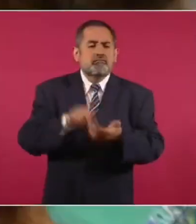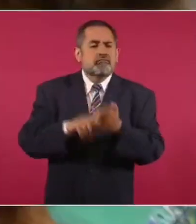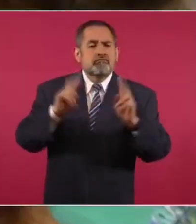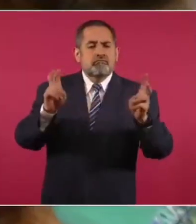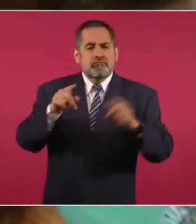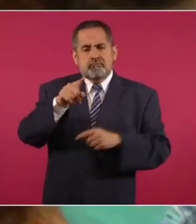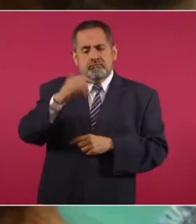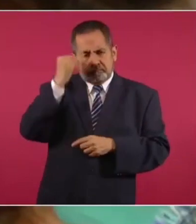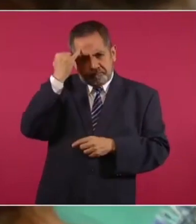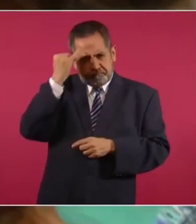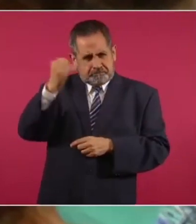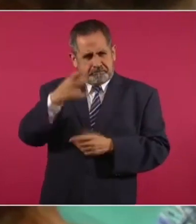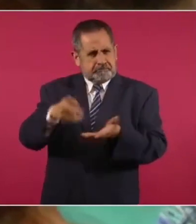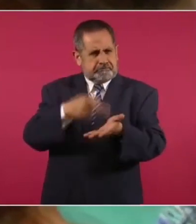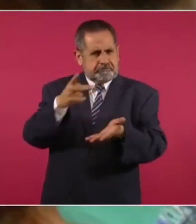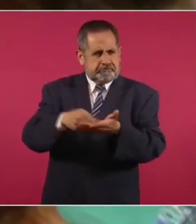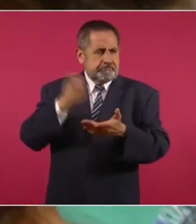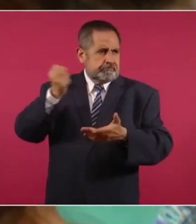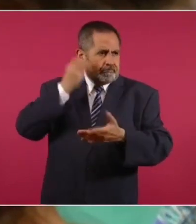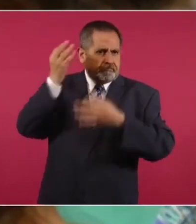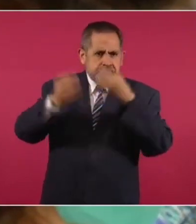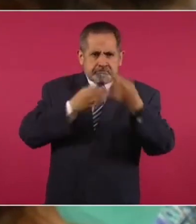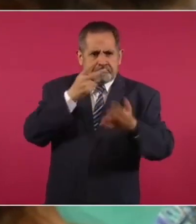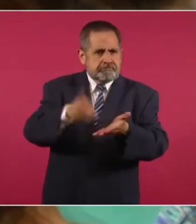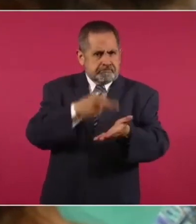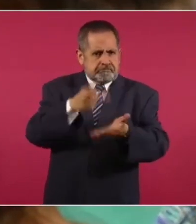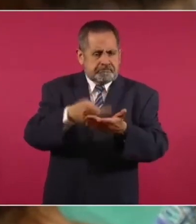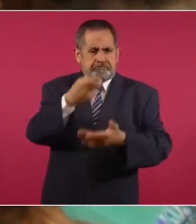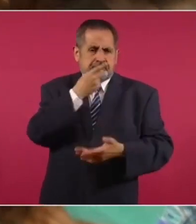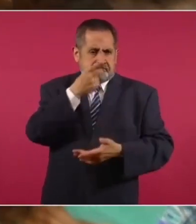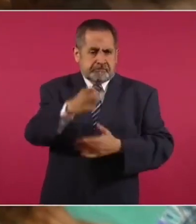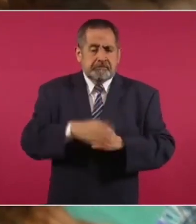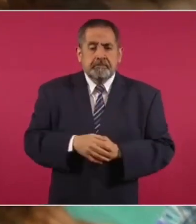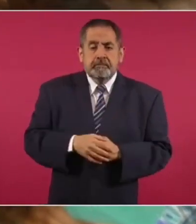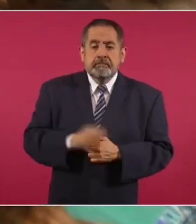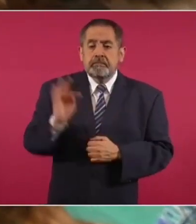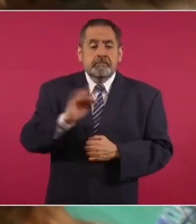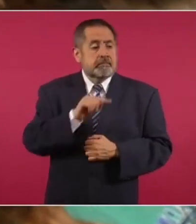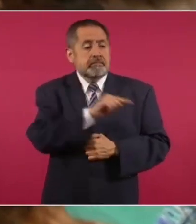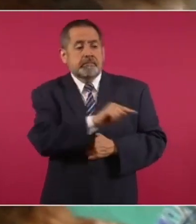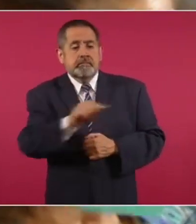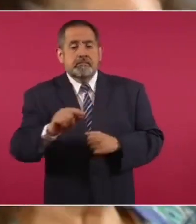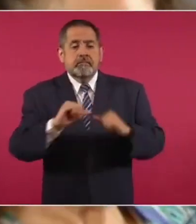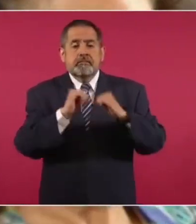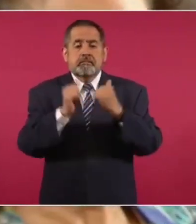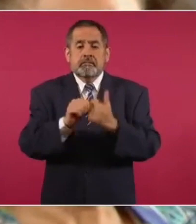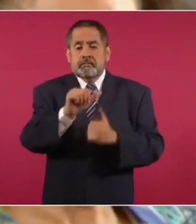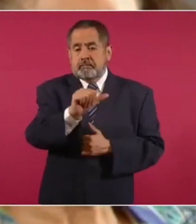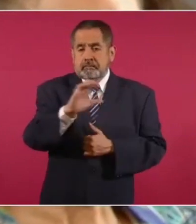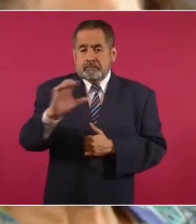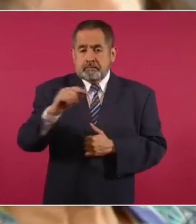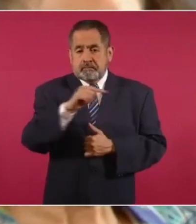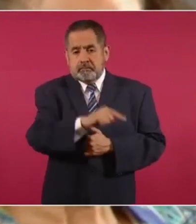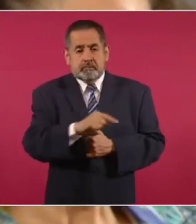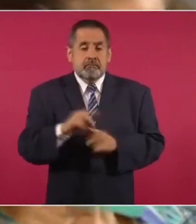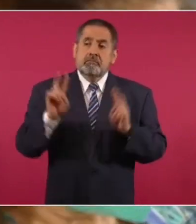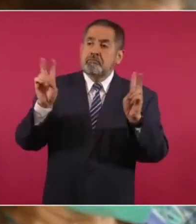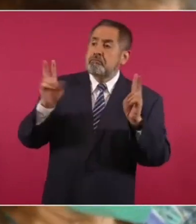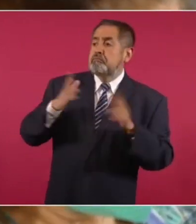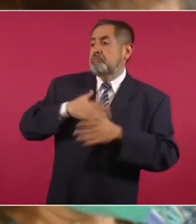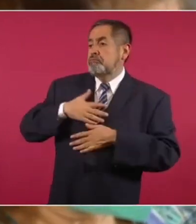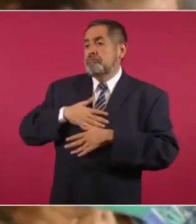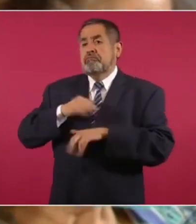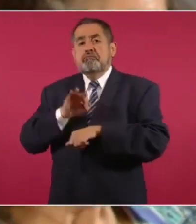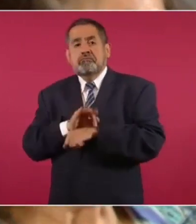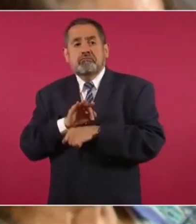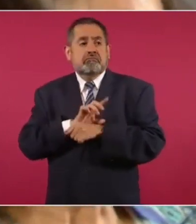que usted plantea recurrentemente en estas conferencias sobre algunas organizaciones civiles. Señala que se erigen como defensoras de derechos y